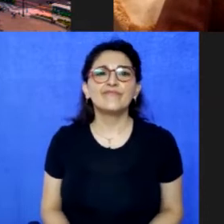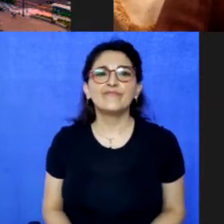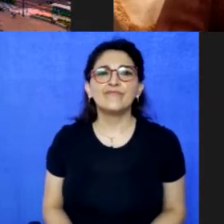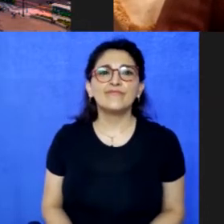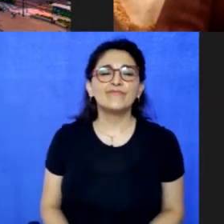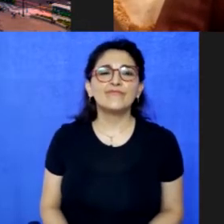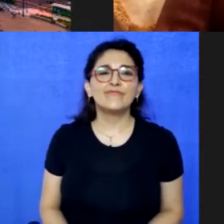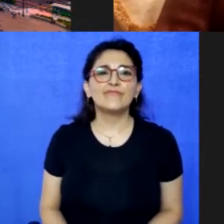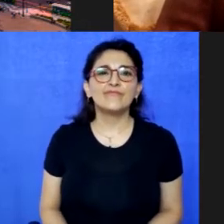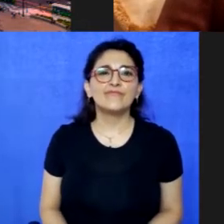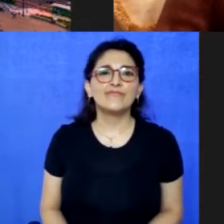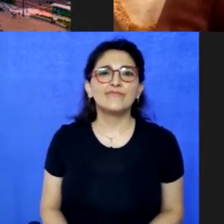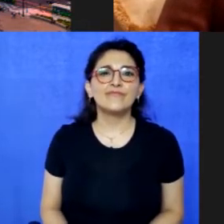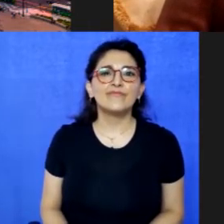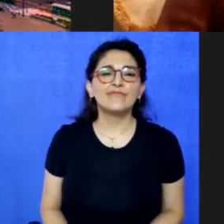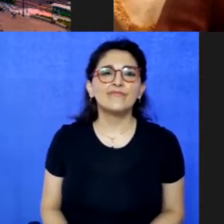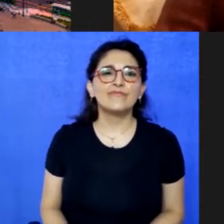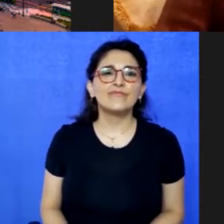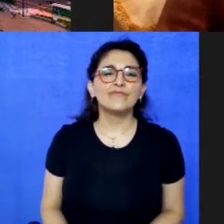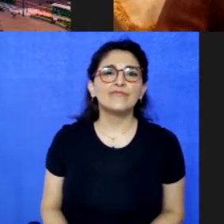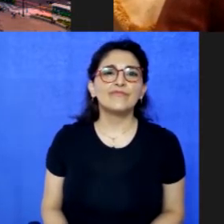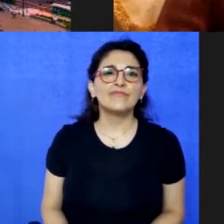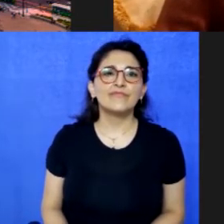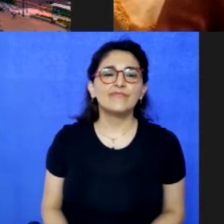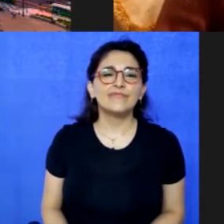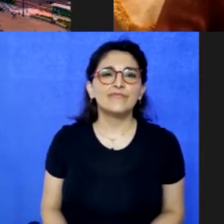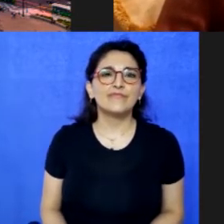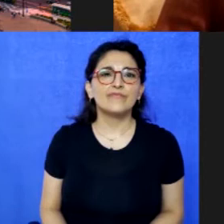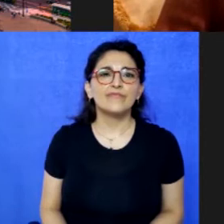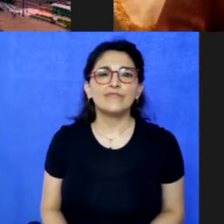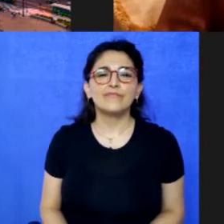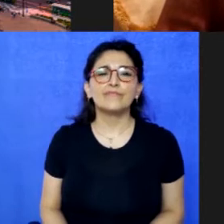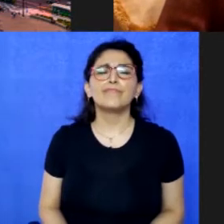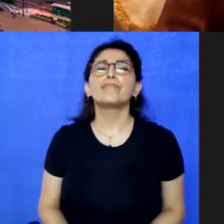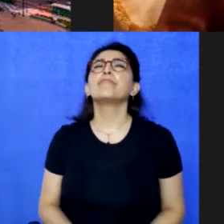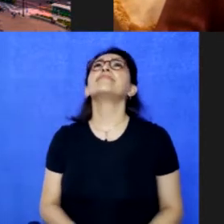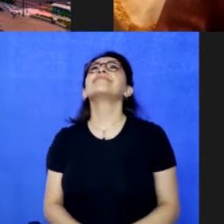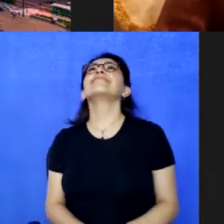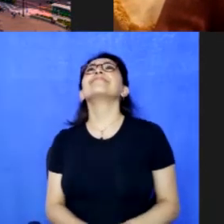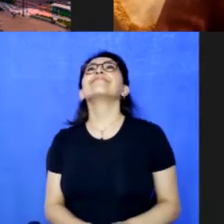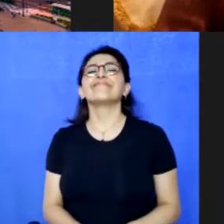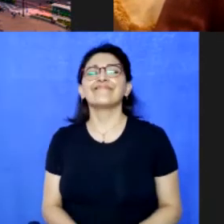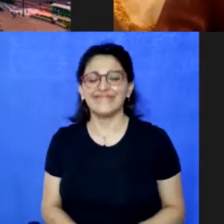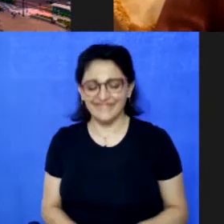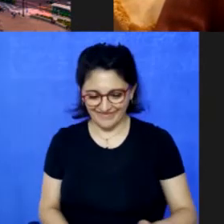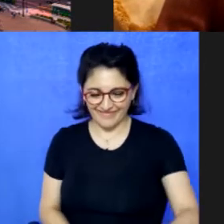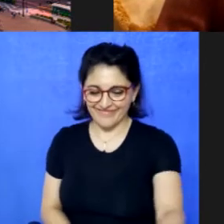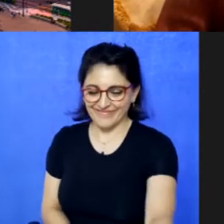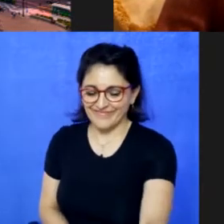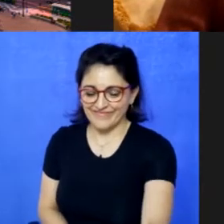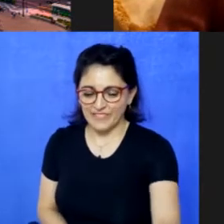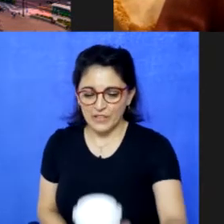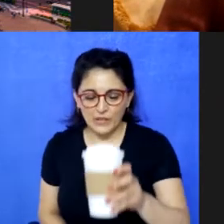de sí, el bizcocho con la almendra. Exacto. Hay unos bizcochos muy parecidos que vienen de la zona